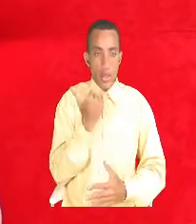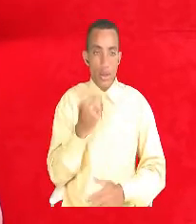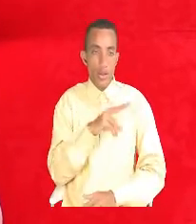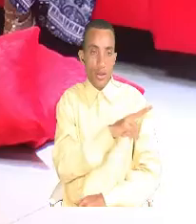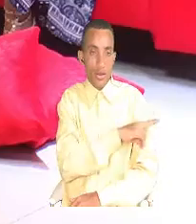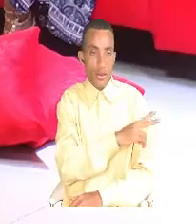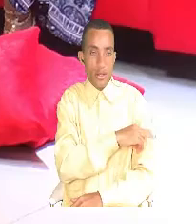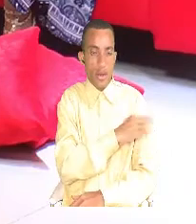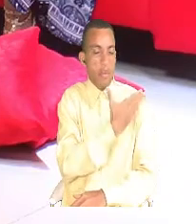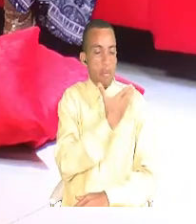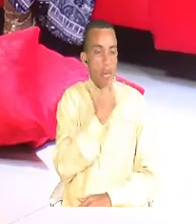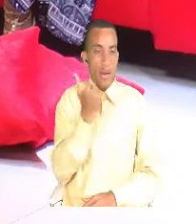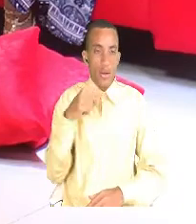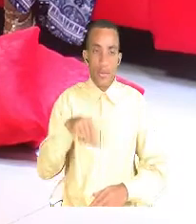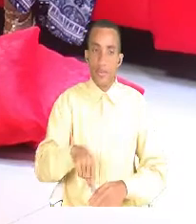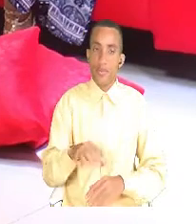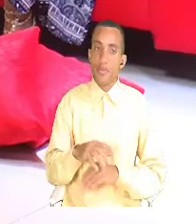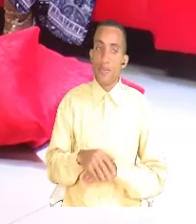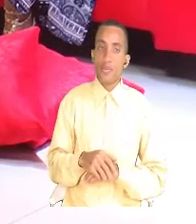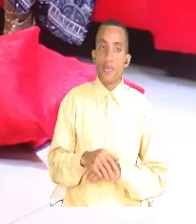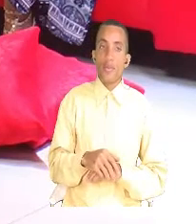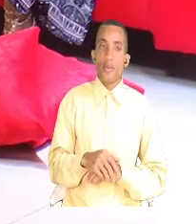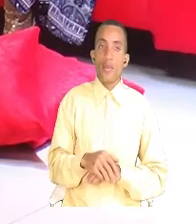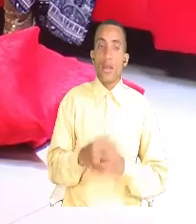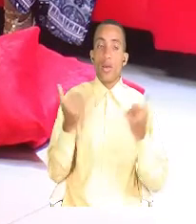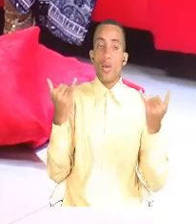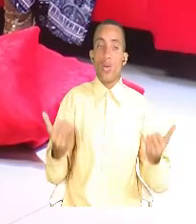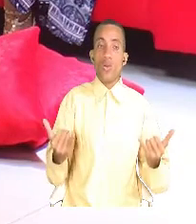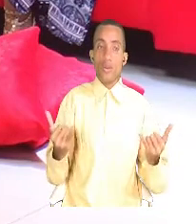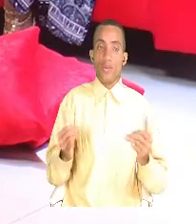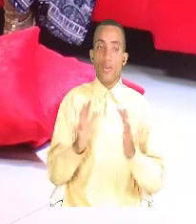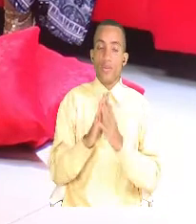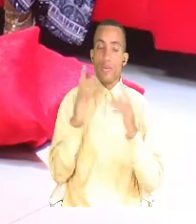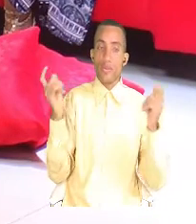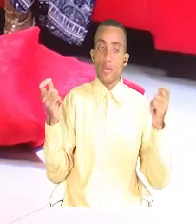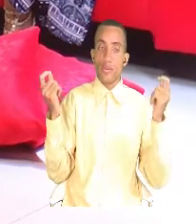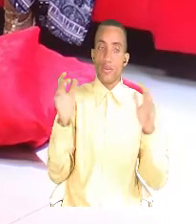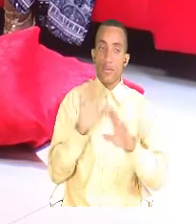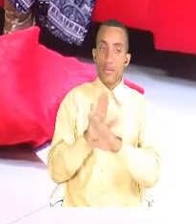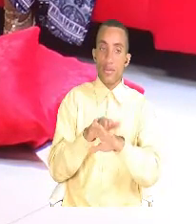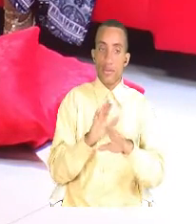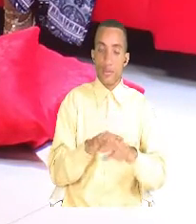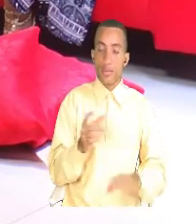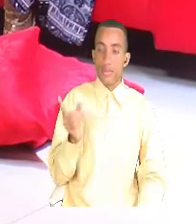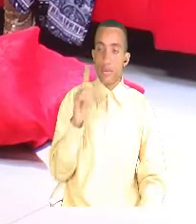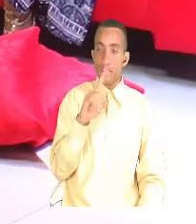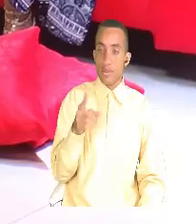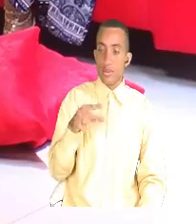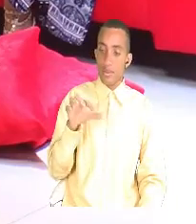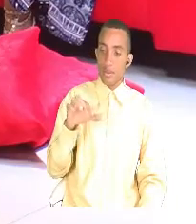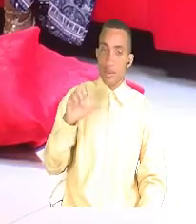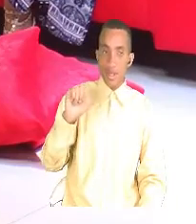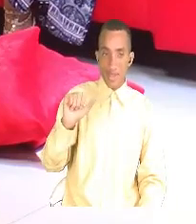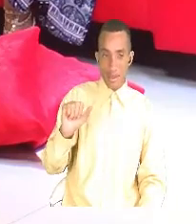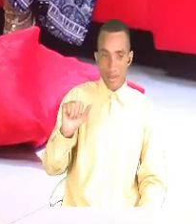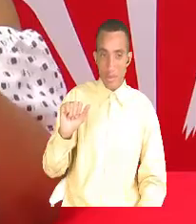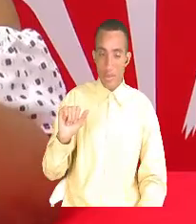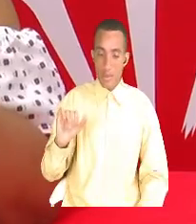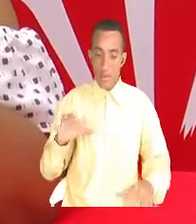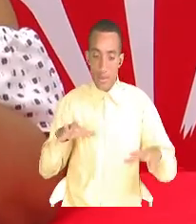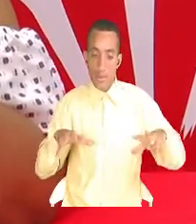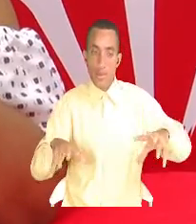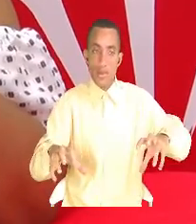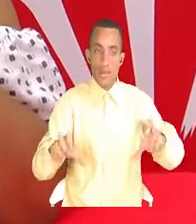Hotel Milenio? Bueno, entonces llegó el momento de anunciarlos. El spa que viene en estos momentos para el Hotel Milenio a partir